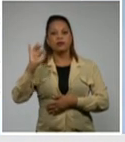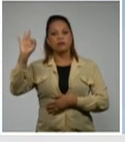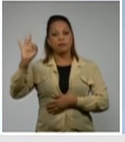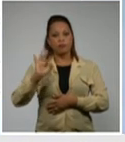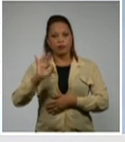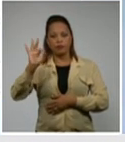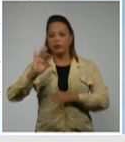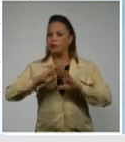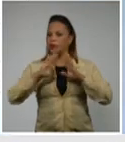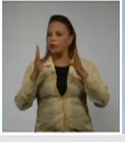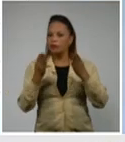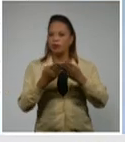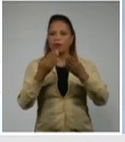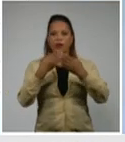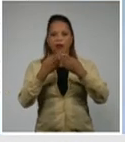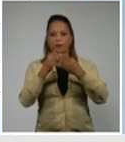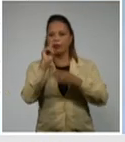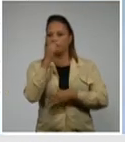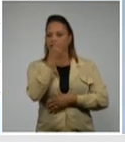estudiadas del